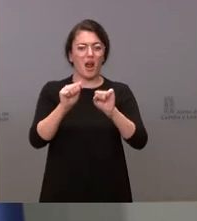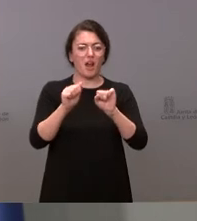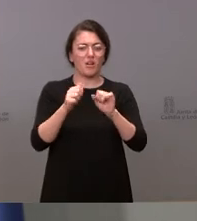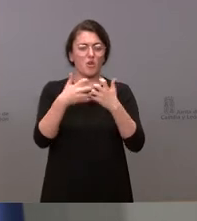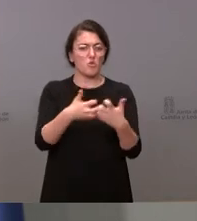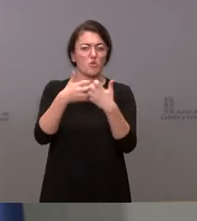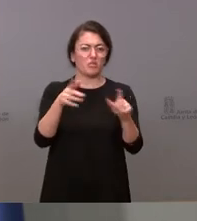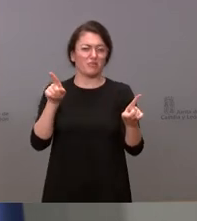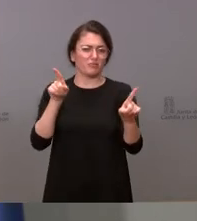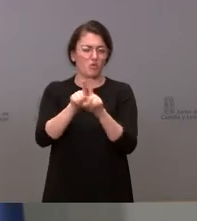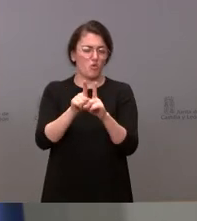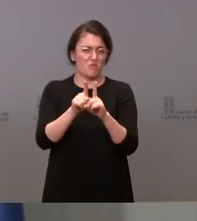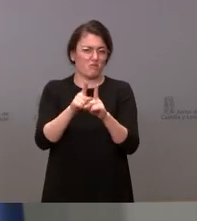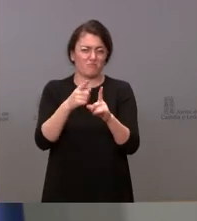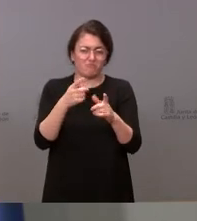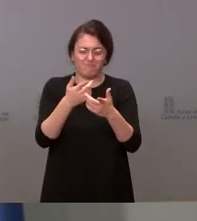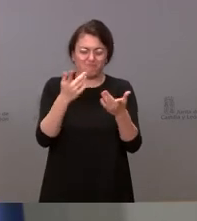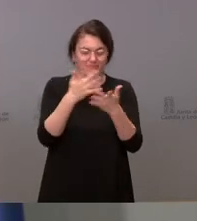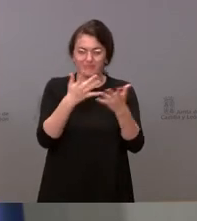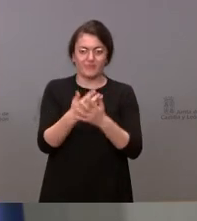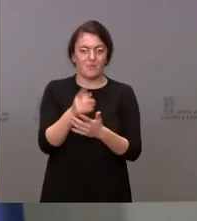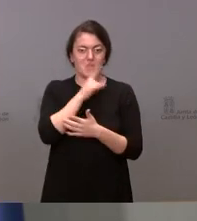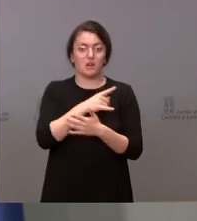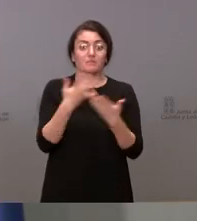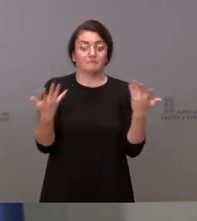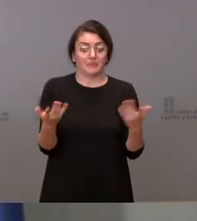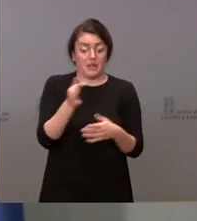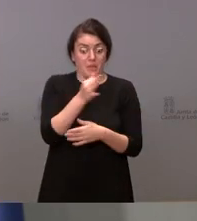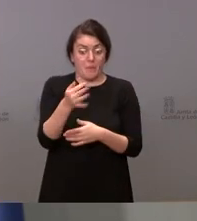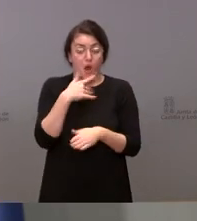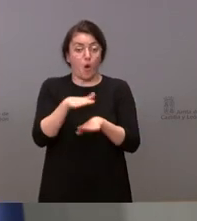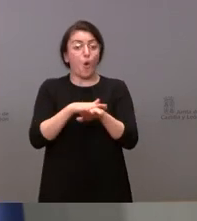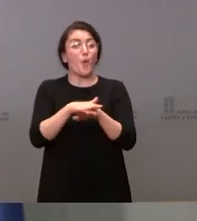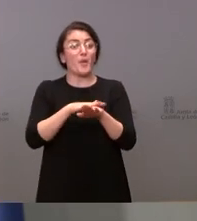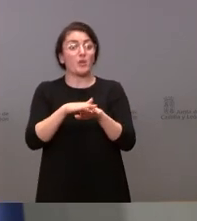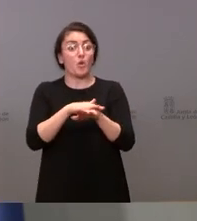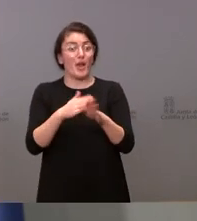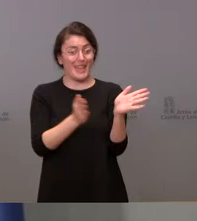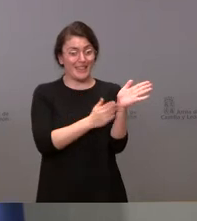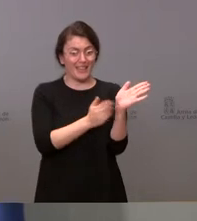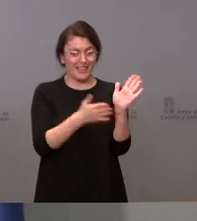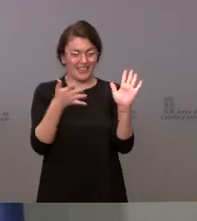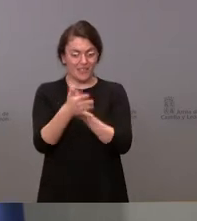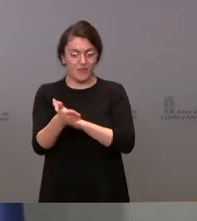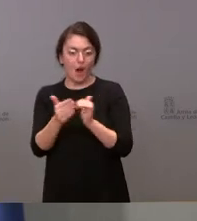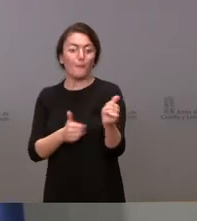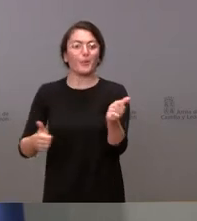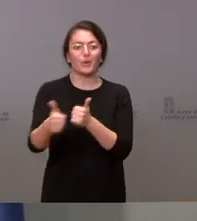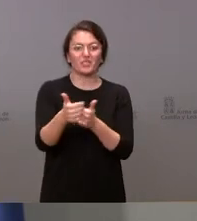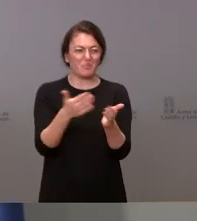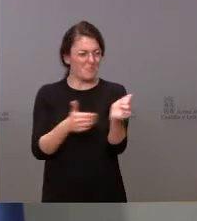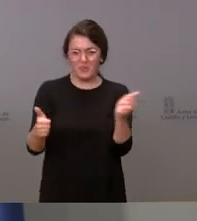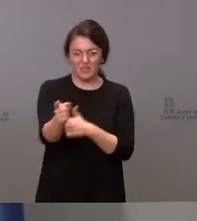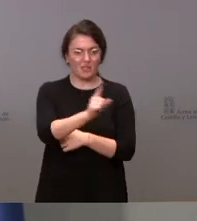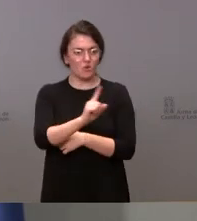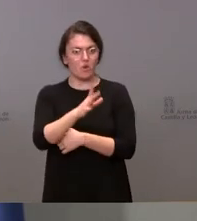demográfico. Es, además, para un gobierno supuestamente de izquierda, es lo menos progresista que he visto yo en tiempo, ¿no? Porque es un nuevo impuesto directo.